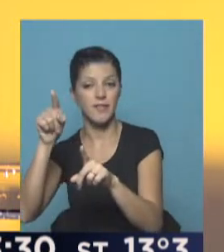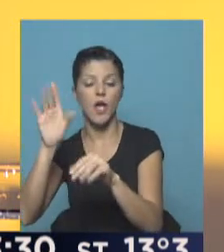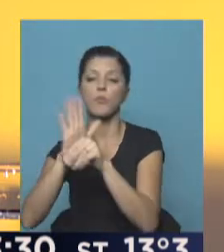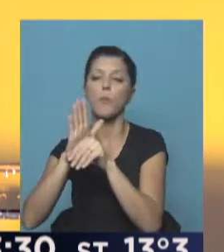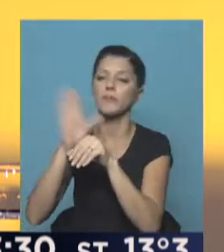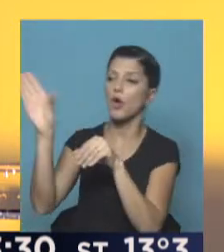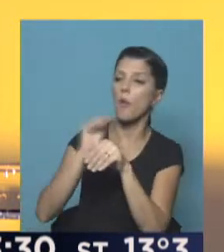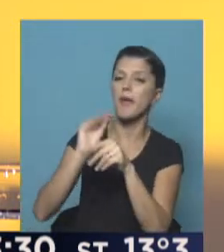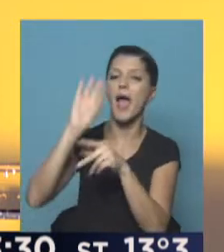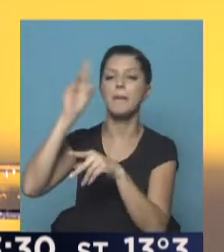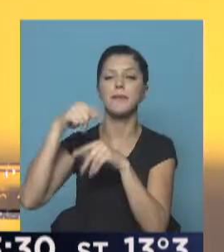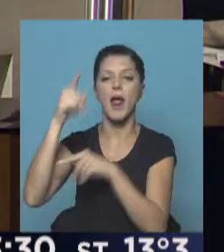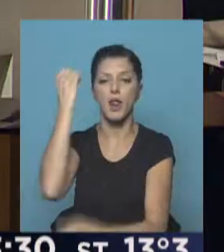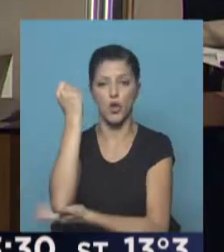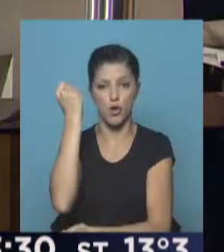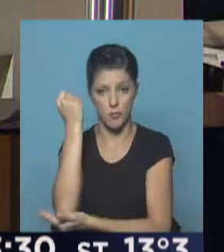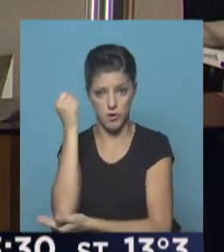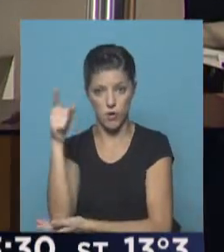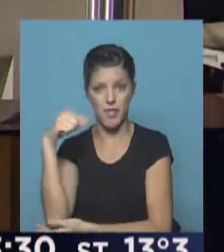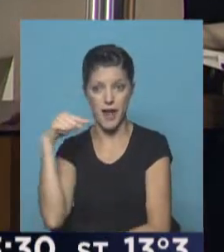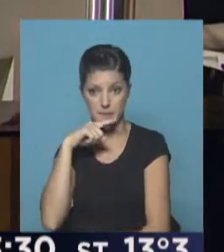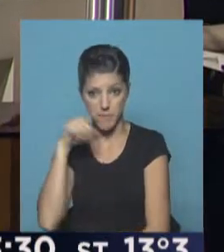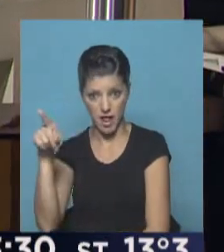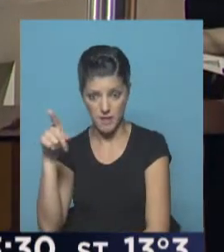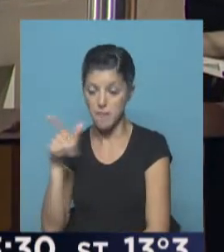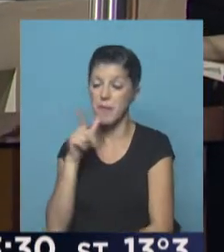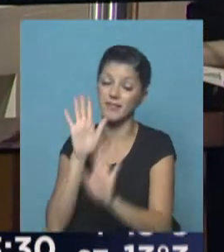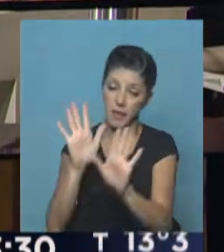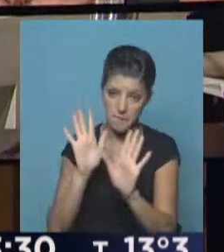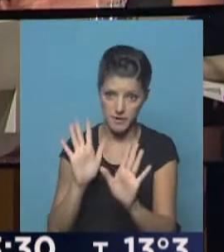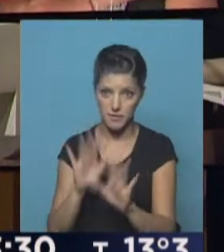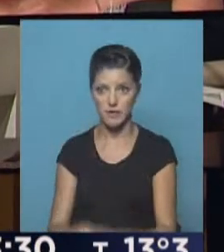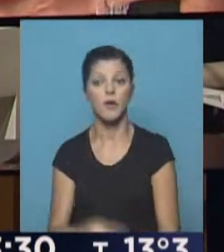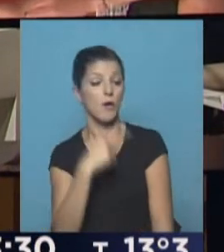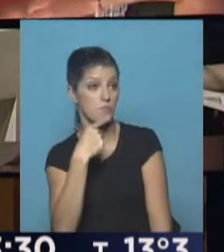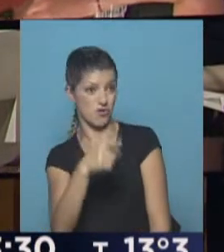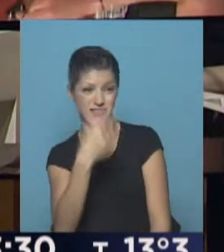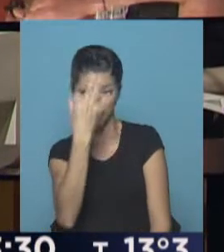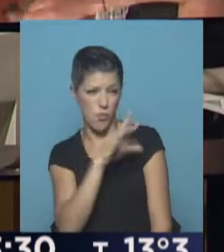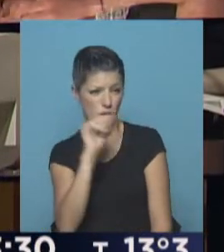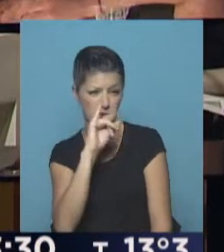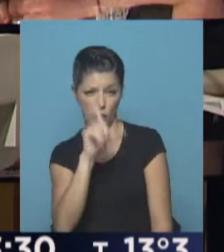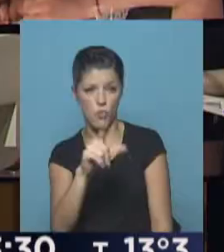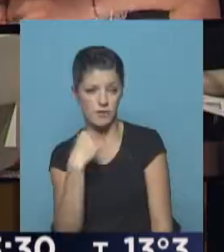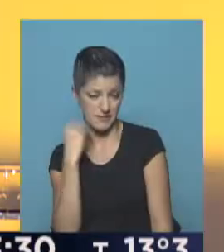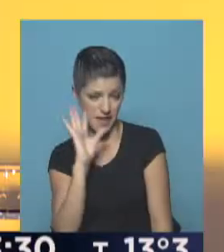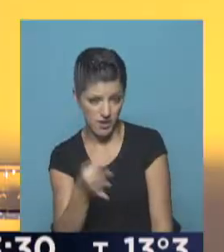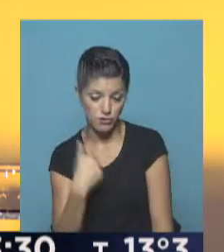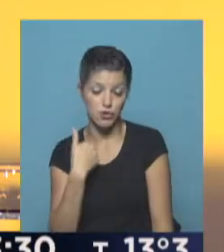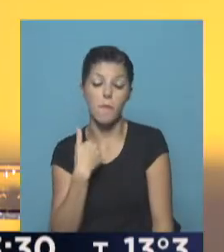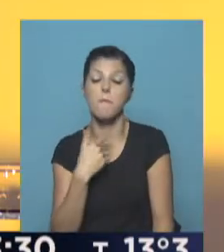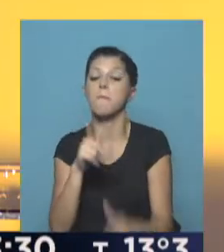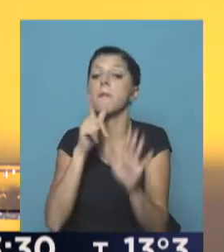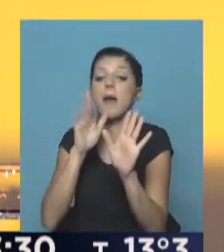da la sensación que Macron se encamina hacia eso. Vos, Raúl, estás más en condiciones de saber. Yo creo que en